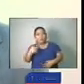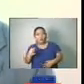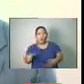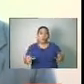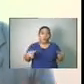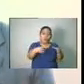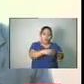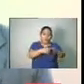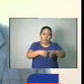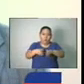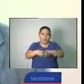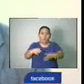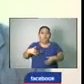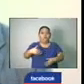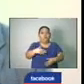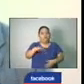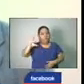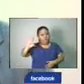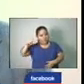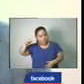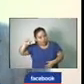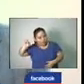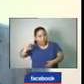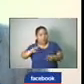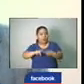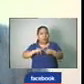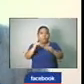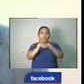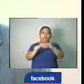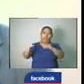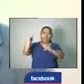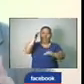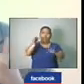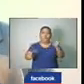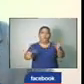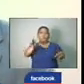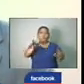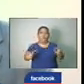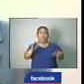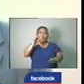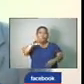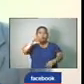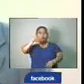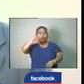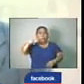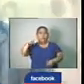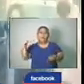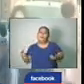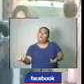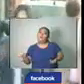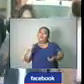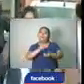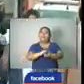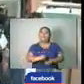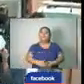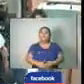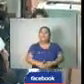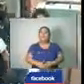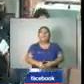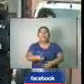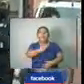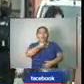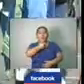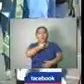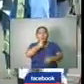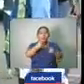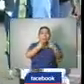como usted lo mencionó, Ministerio Público, Corte Suprema de Justicia, también trabajen en conjunto. Según se informó